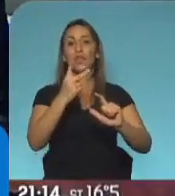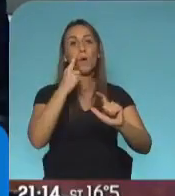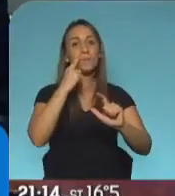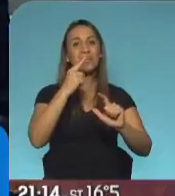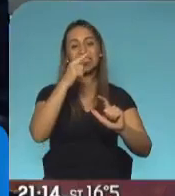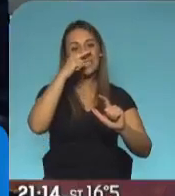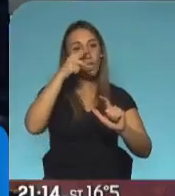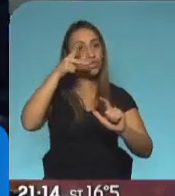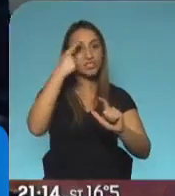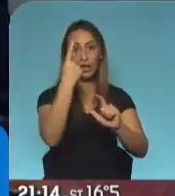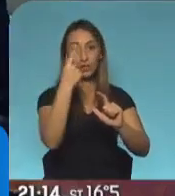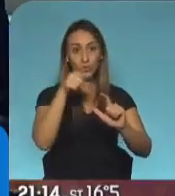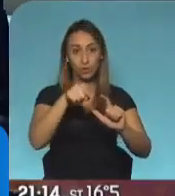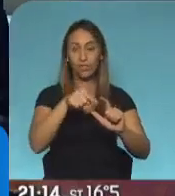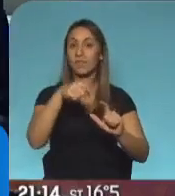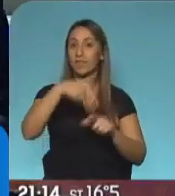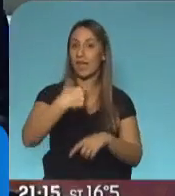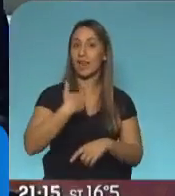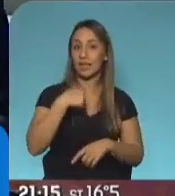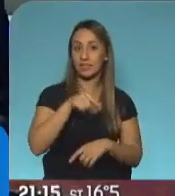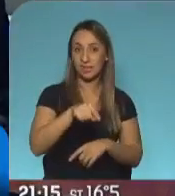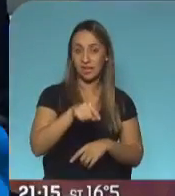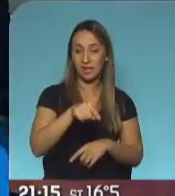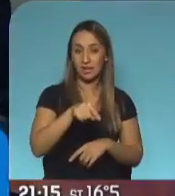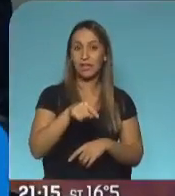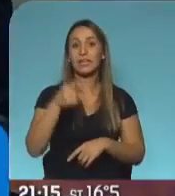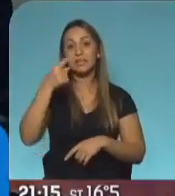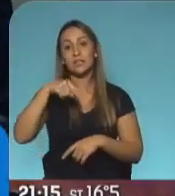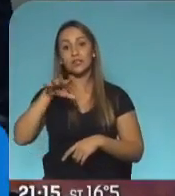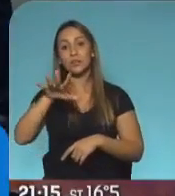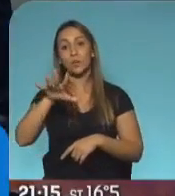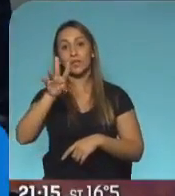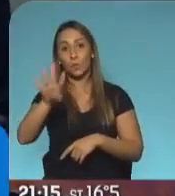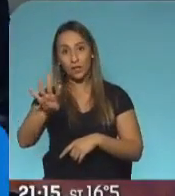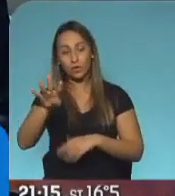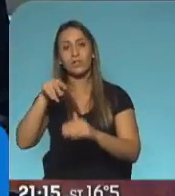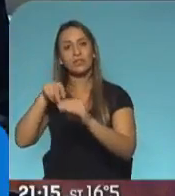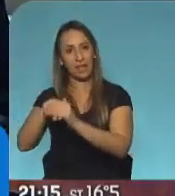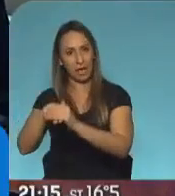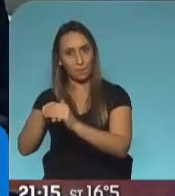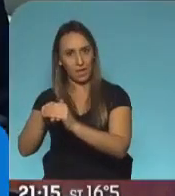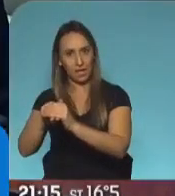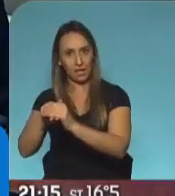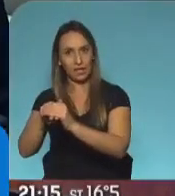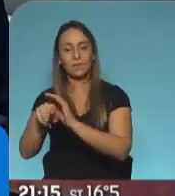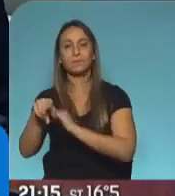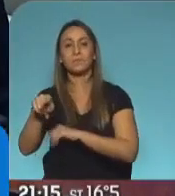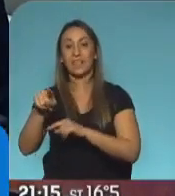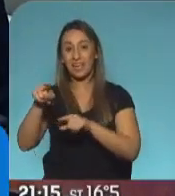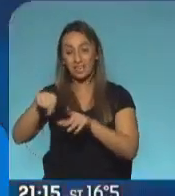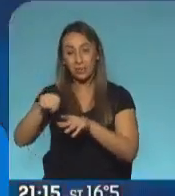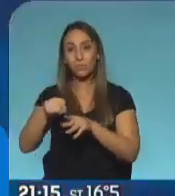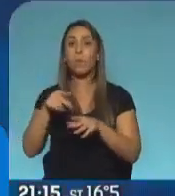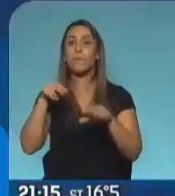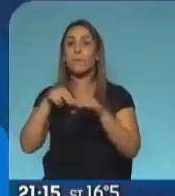2.781 casos de activos en nuestro país y 154 en terapia intensiva o sea esos son pacientes que